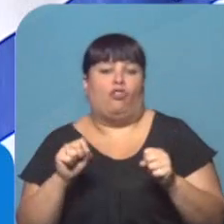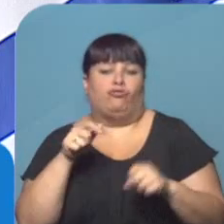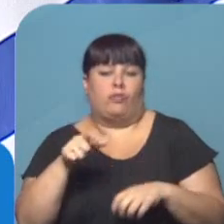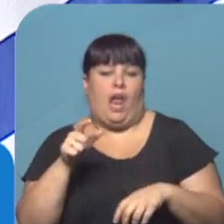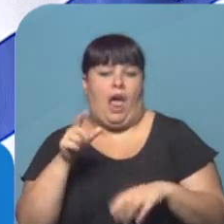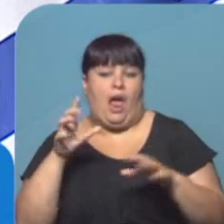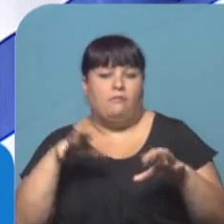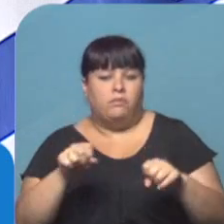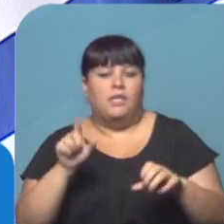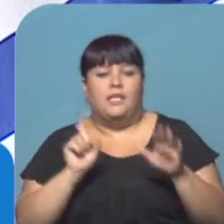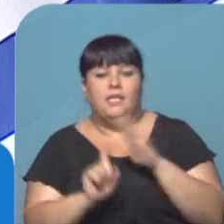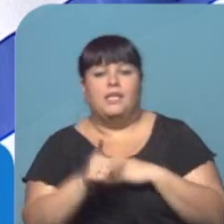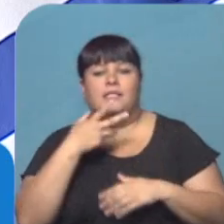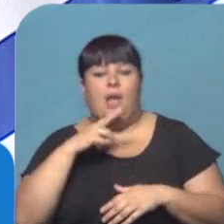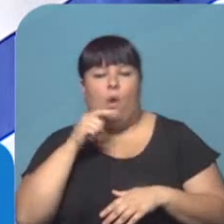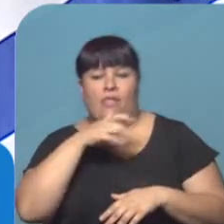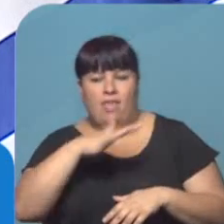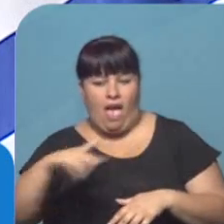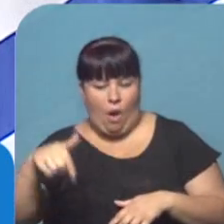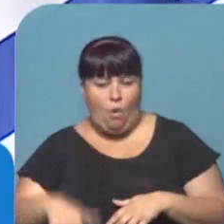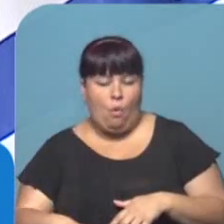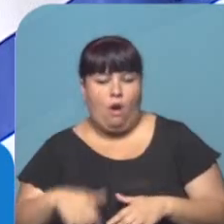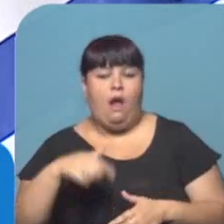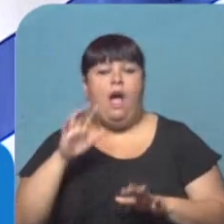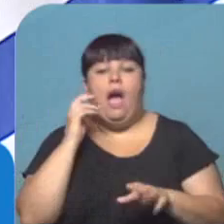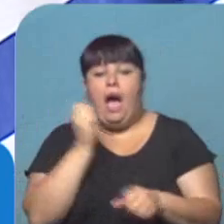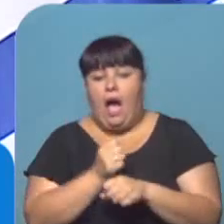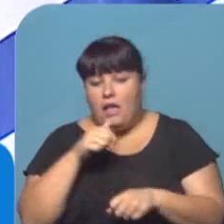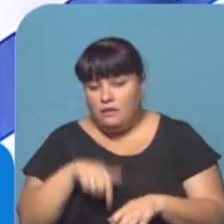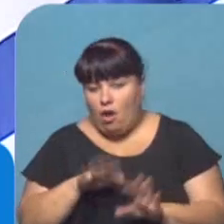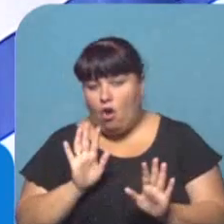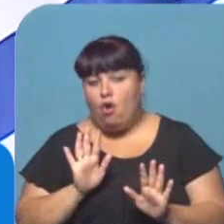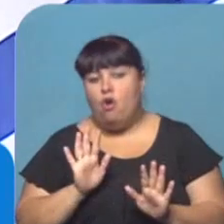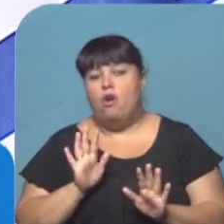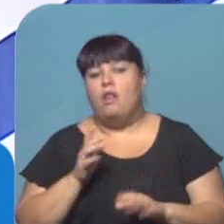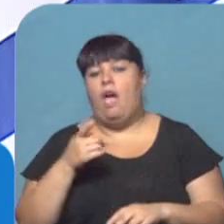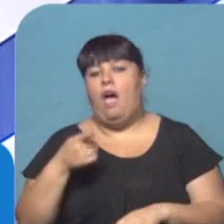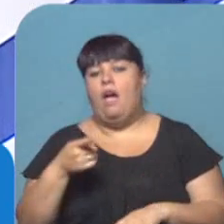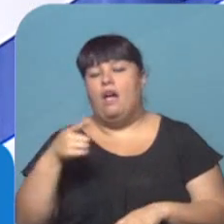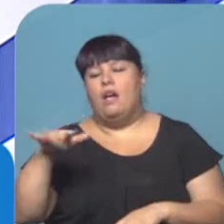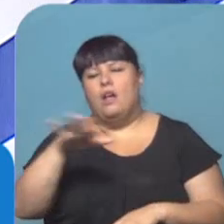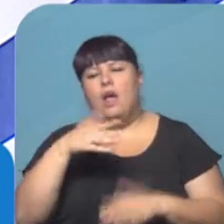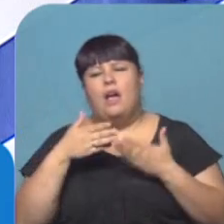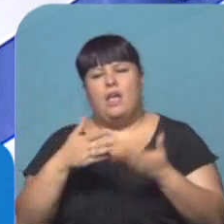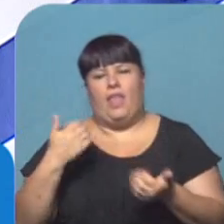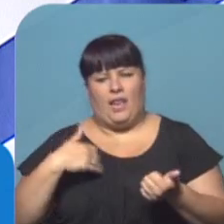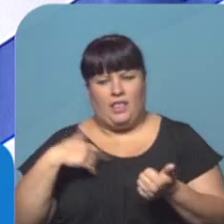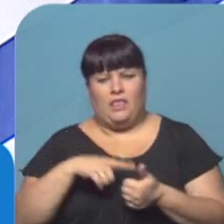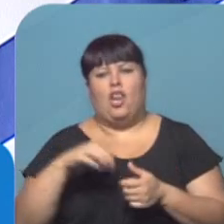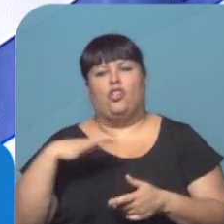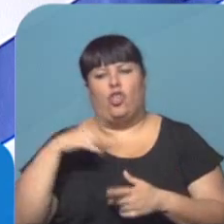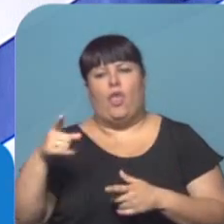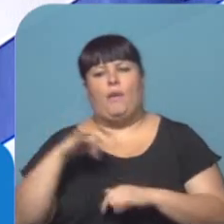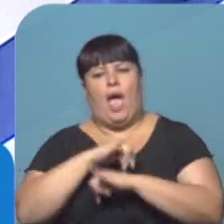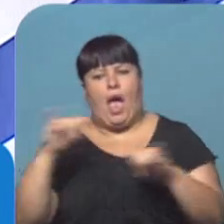e identificar al submarino San Juan en el lecho marino. Al momento se encuentra la corbeta Rosales de la Armada Argentina, continúa también